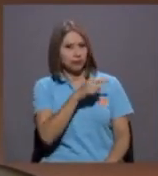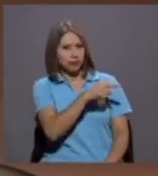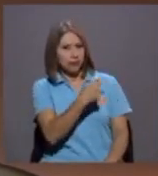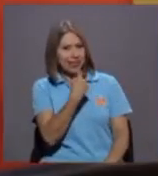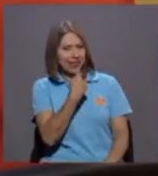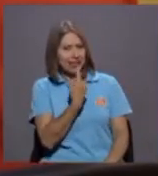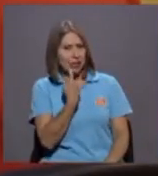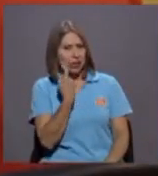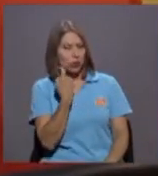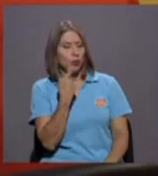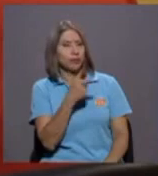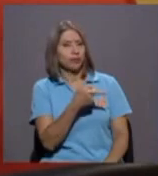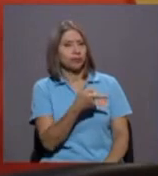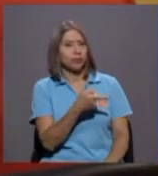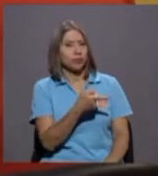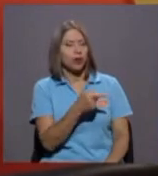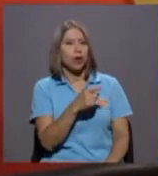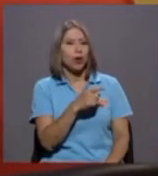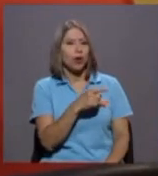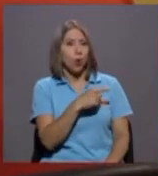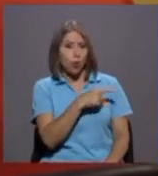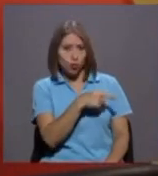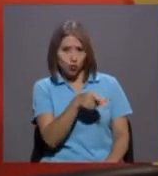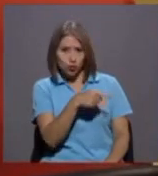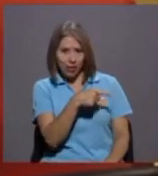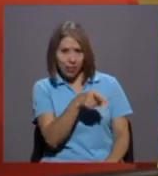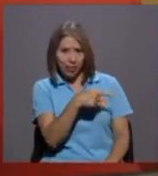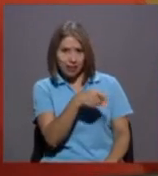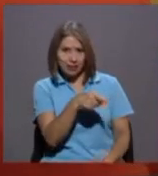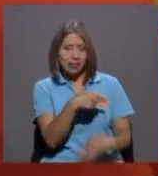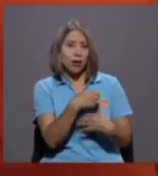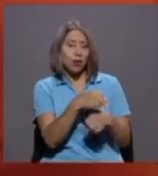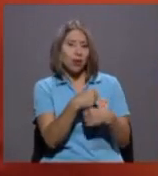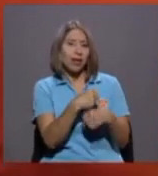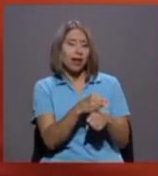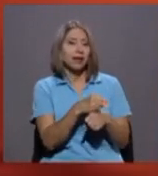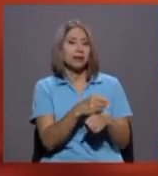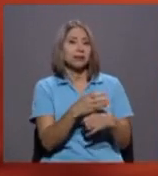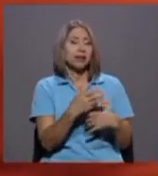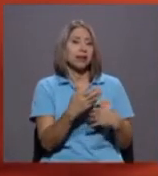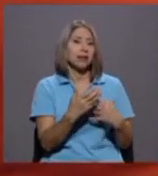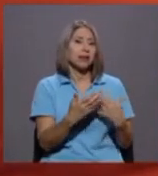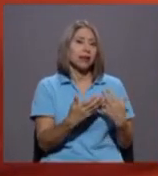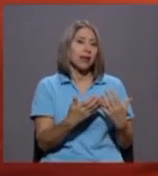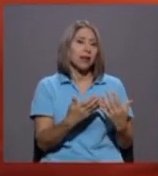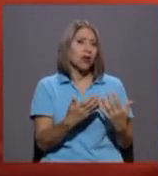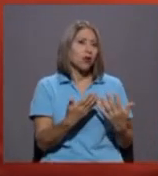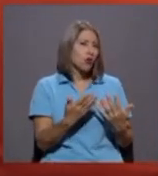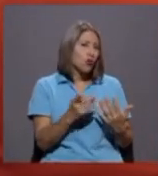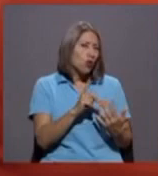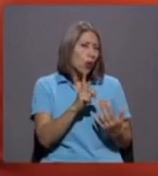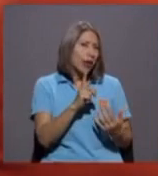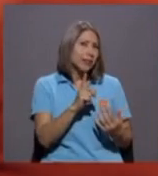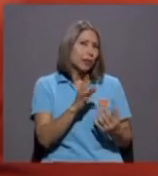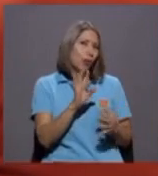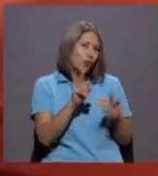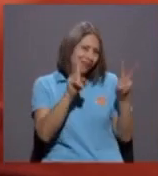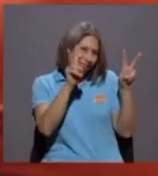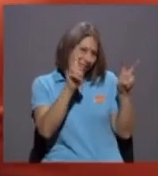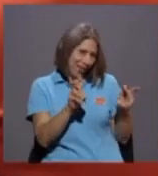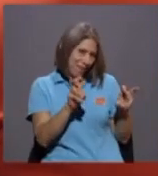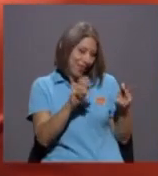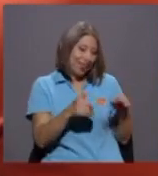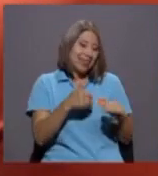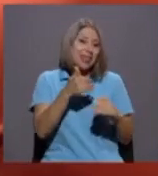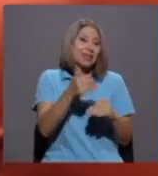acaba de decir. Ustedes lo que hacen no es corregir el examen y tratar de poner con